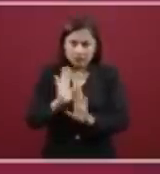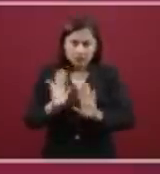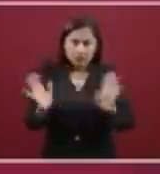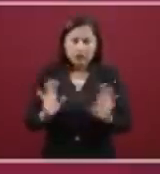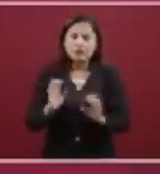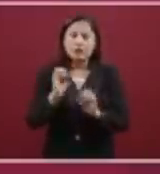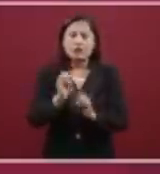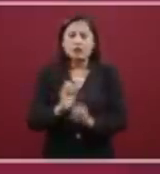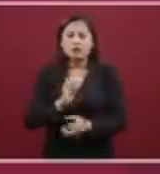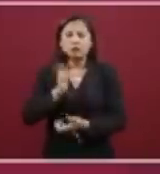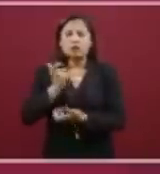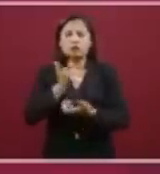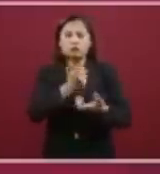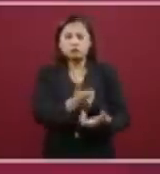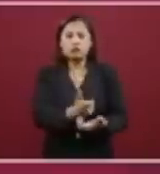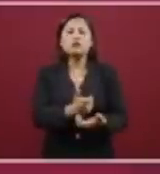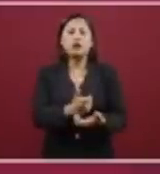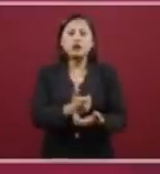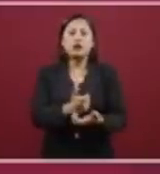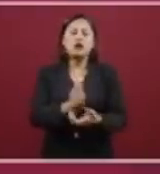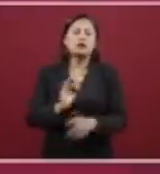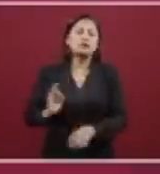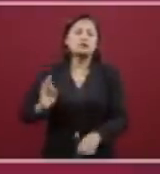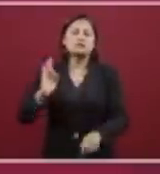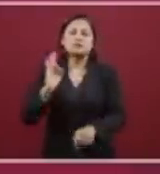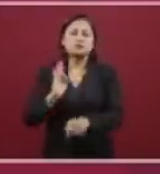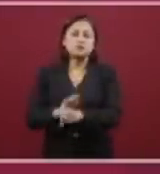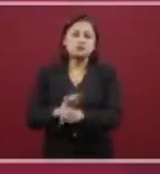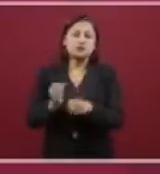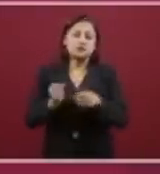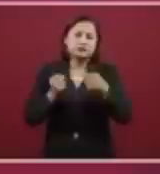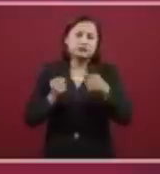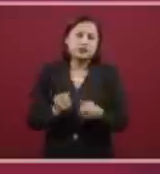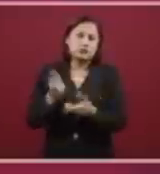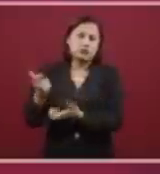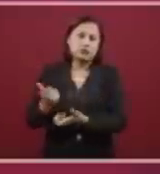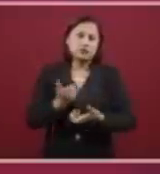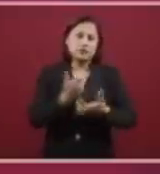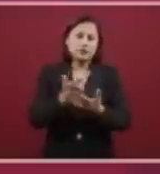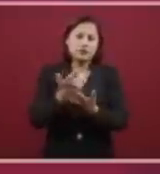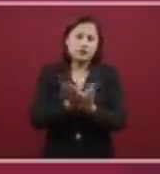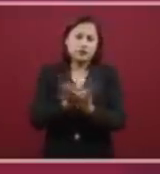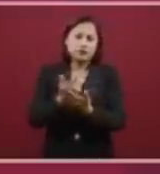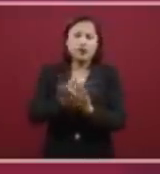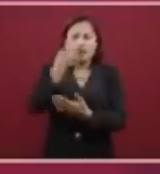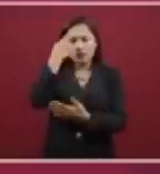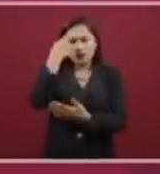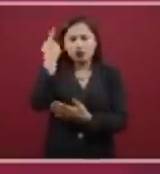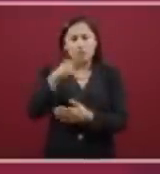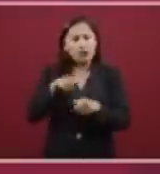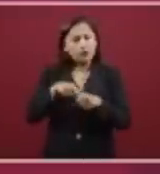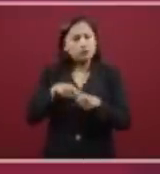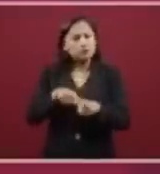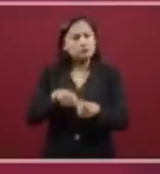blindaje financiero para asegurar la continuidad o tratar de asegurar la continuidad del proyecto y para ser muy